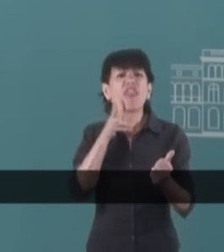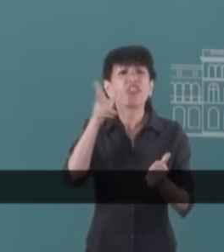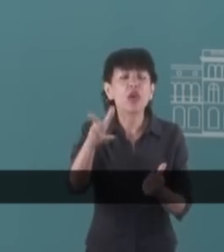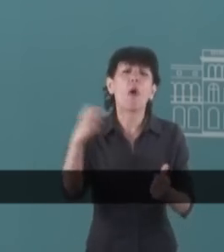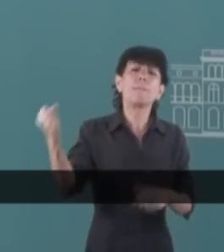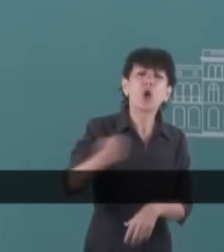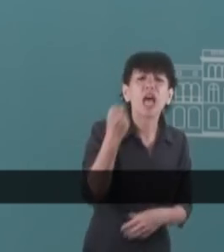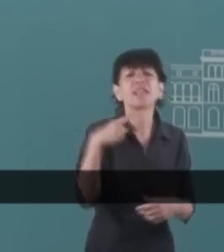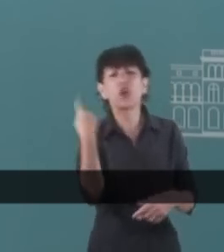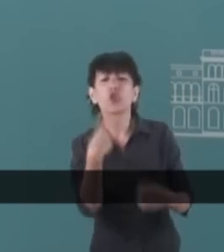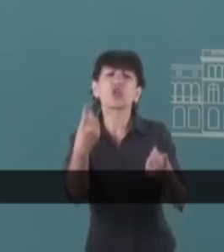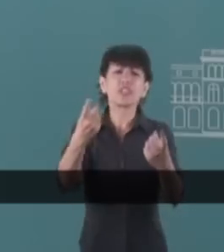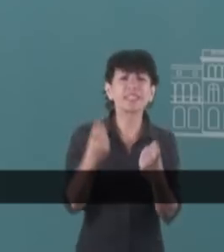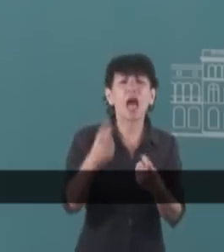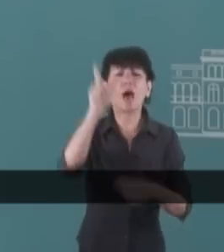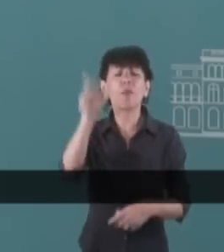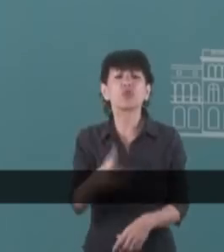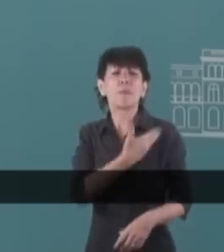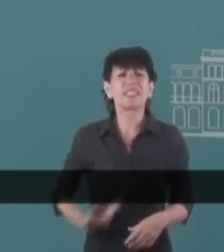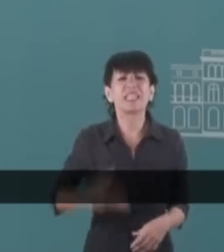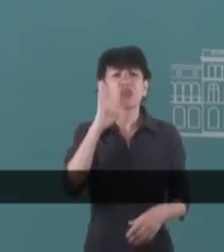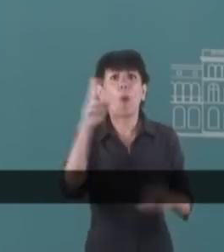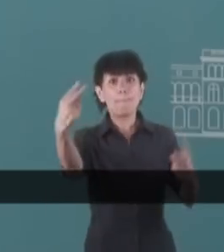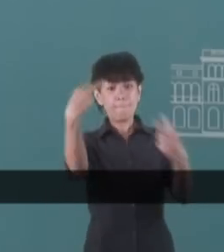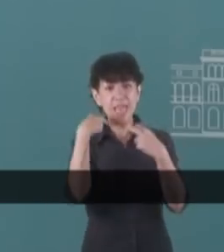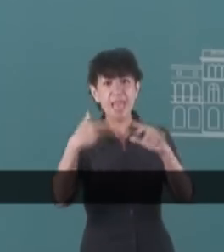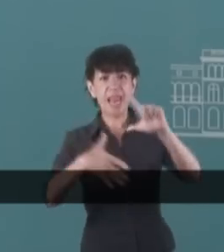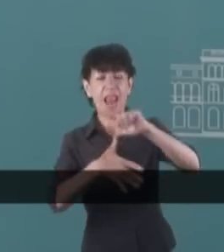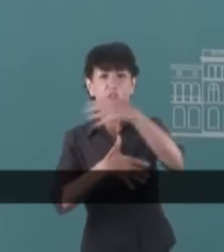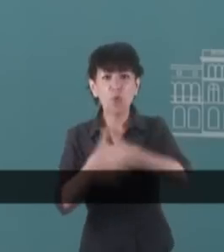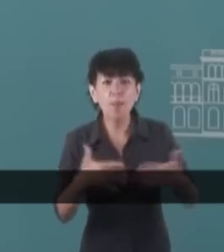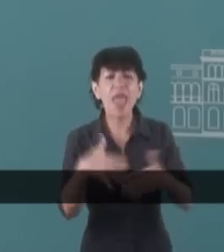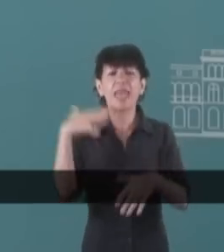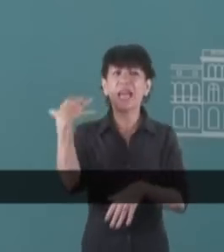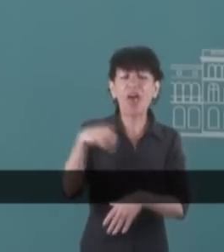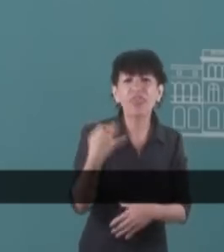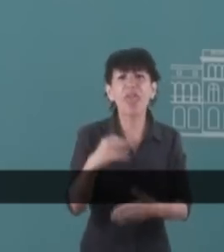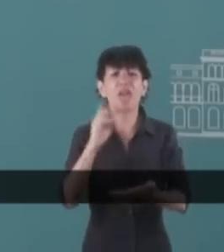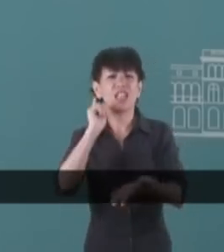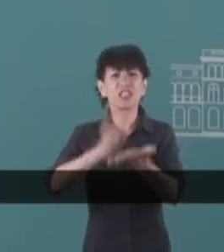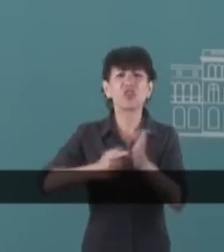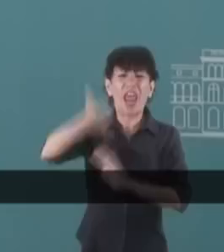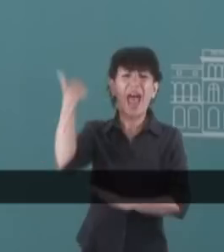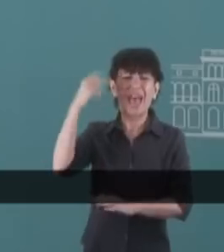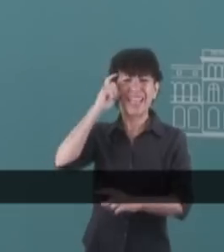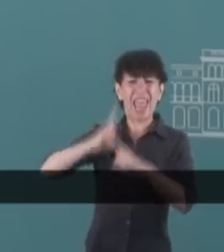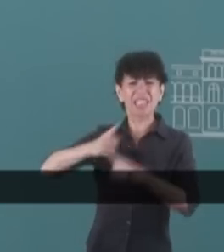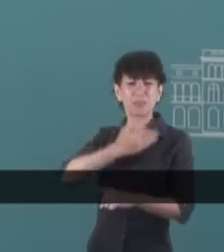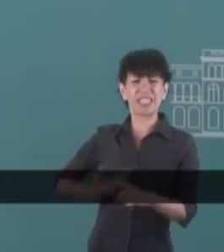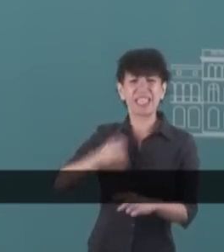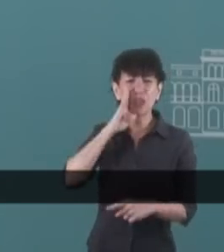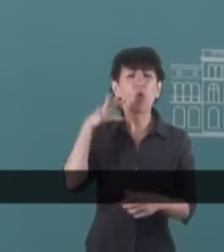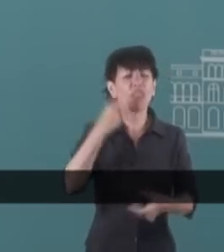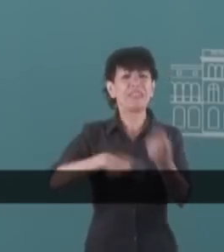que Estados Unidos mire Latinoamérica y de que de marcha atrás con las políticas que había llevado adelante Trump y que tenga una relación con la CELAC y